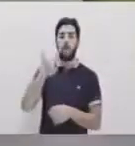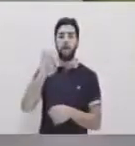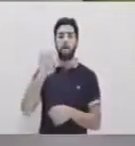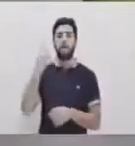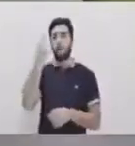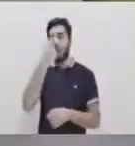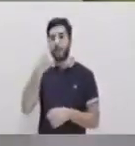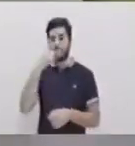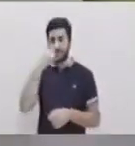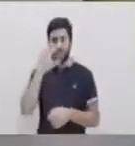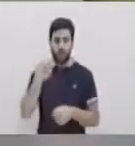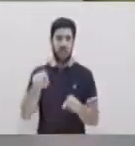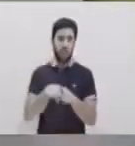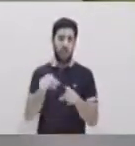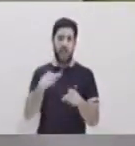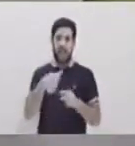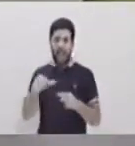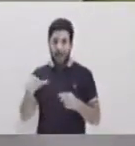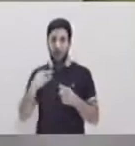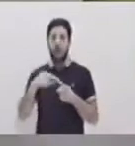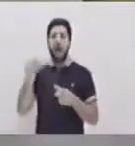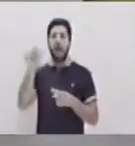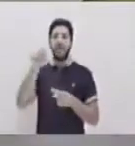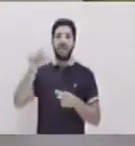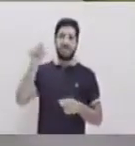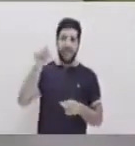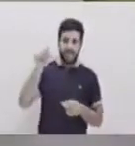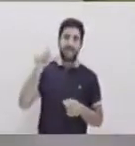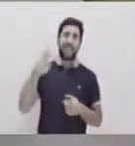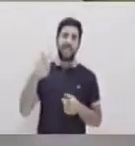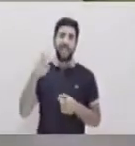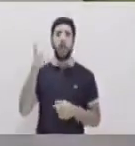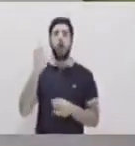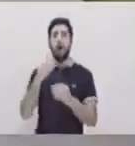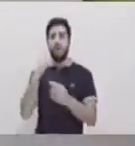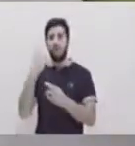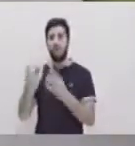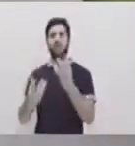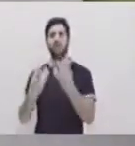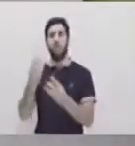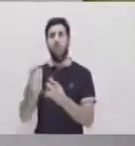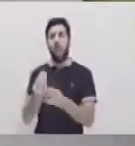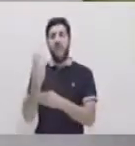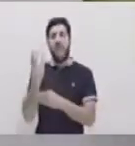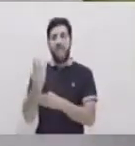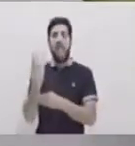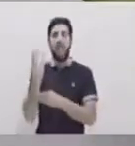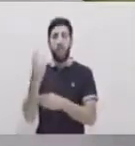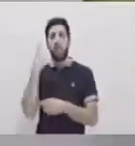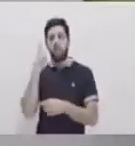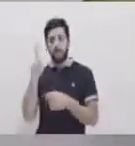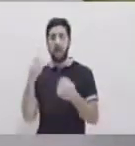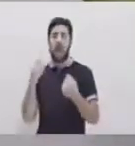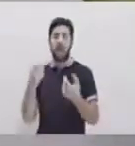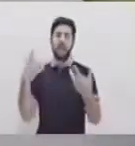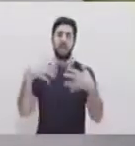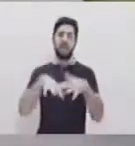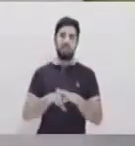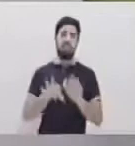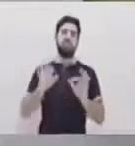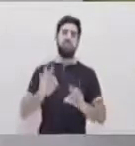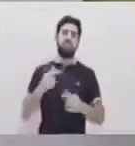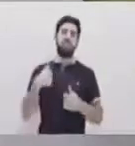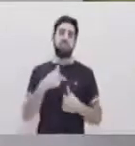propiedades y características que estos tengan, vamos a encontrar como otra propiedad más de la materia a las